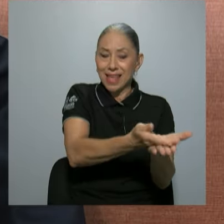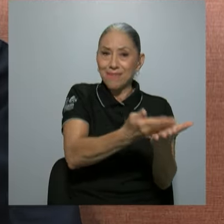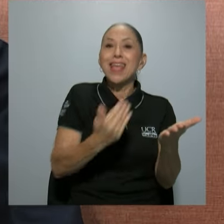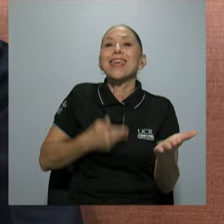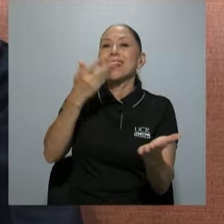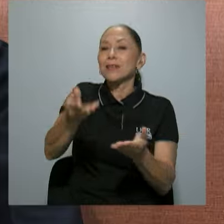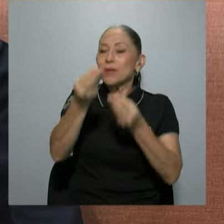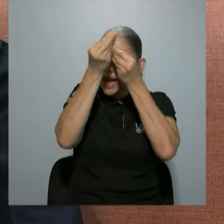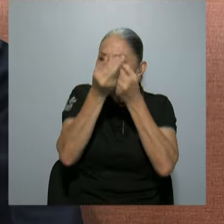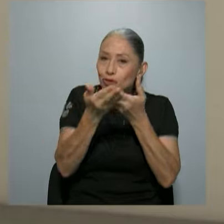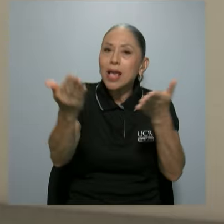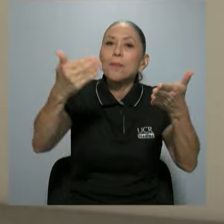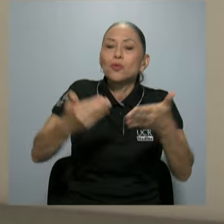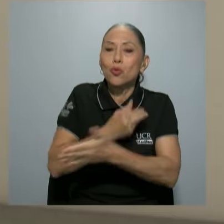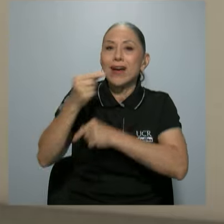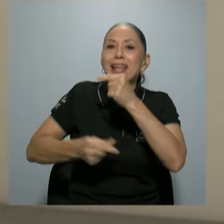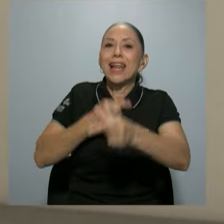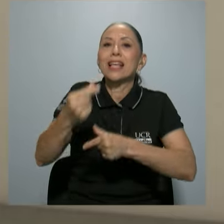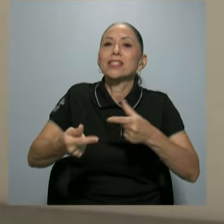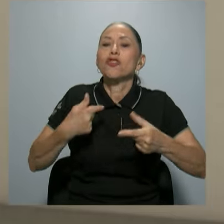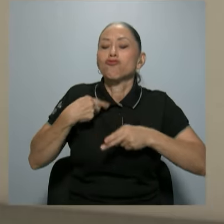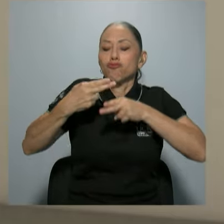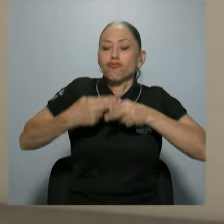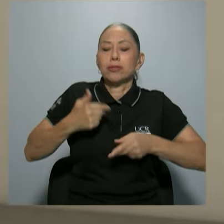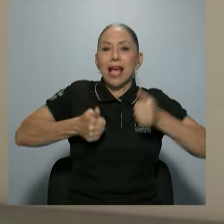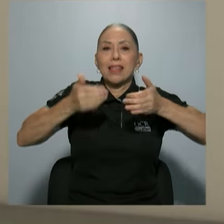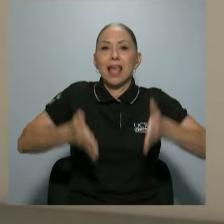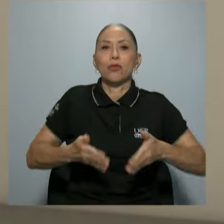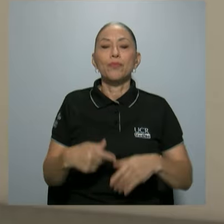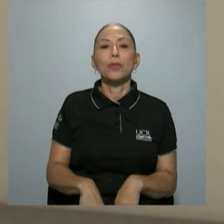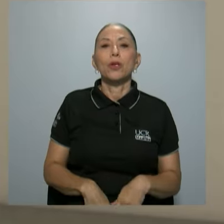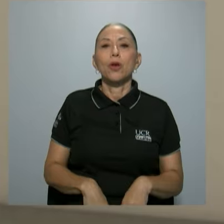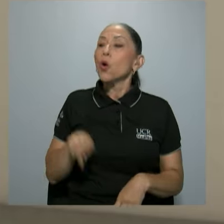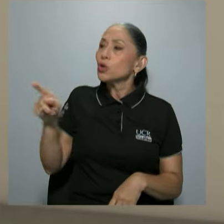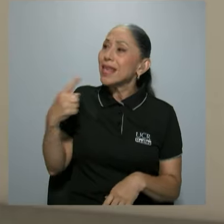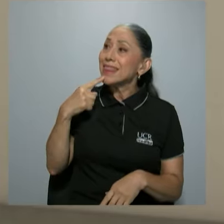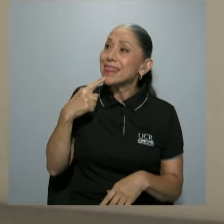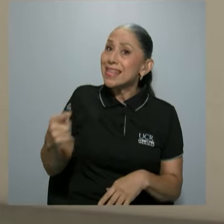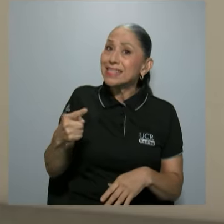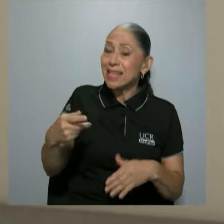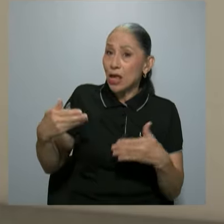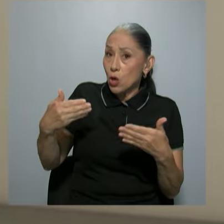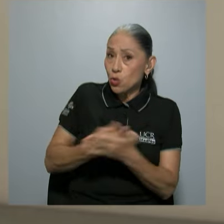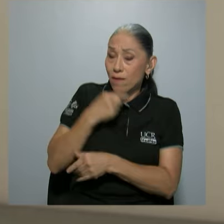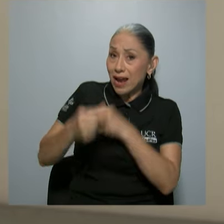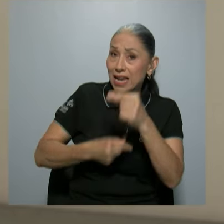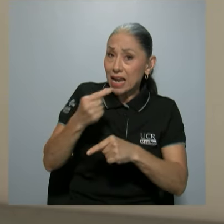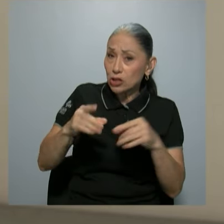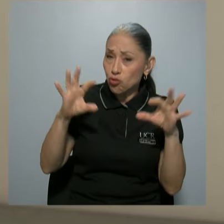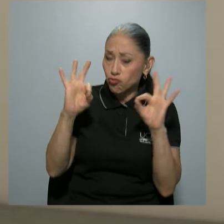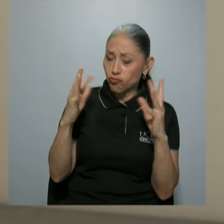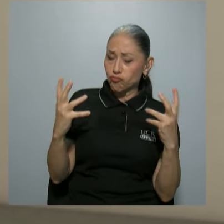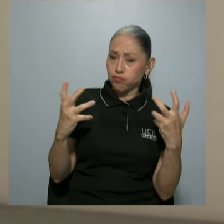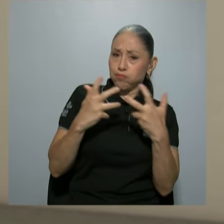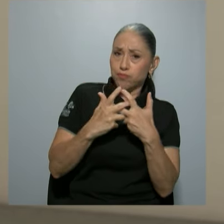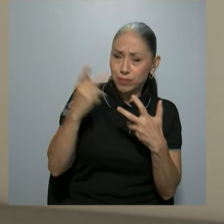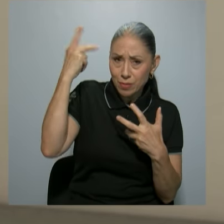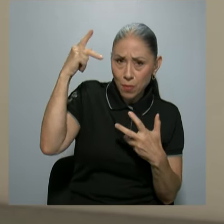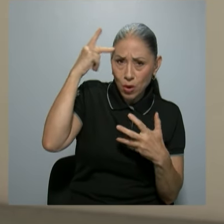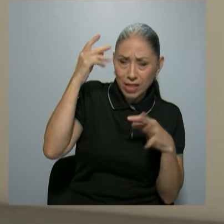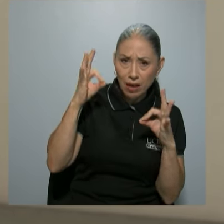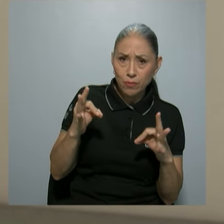como candidato. Bueno, usted indica que el Partido Nueva Generación ha mantenido una línea de visión y acción política coherente. ¿Cuáles acciones políticas de su